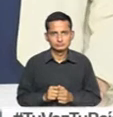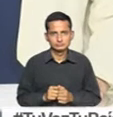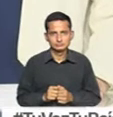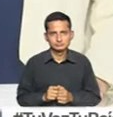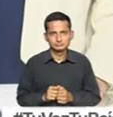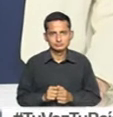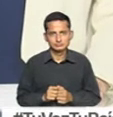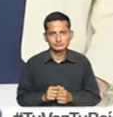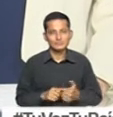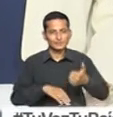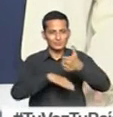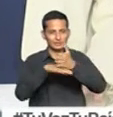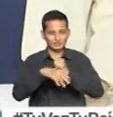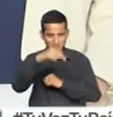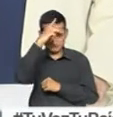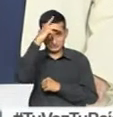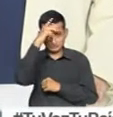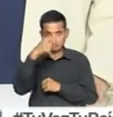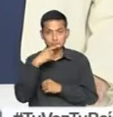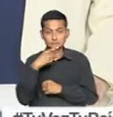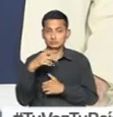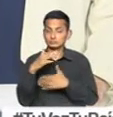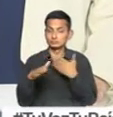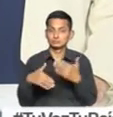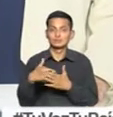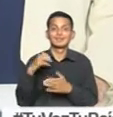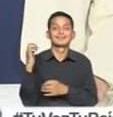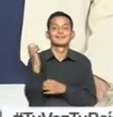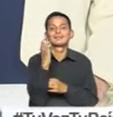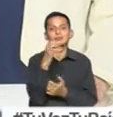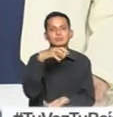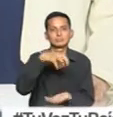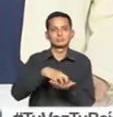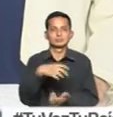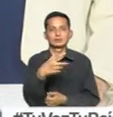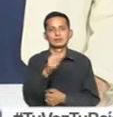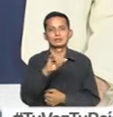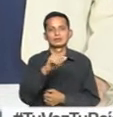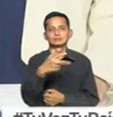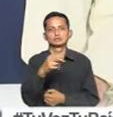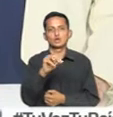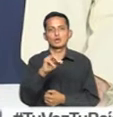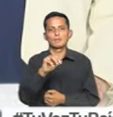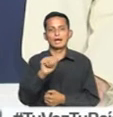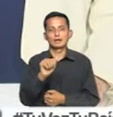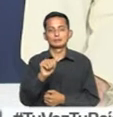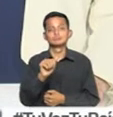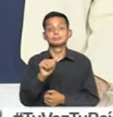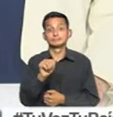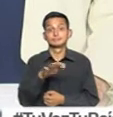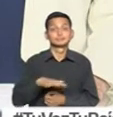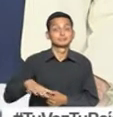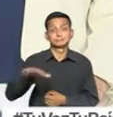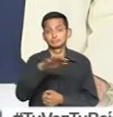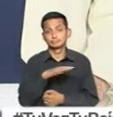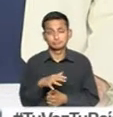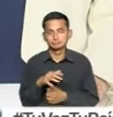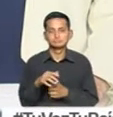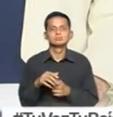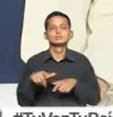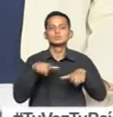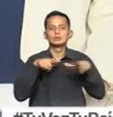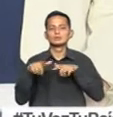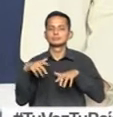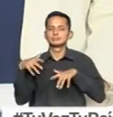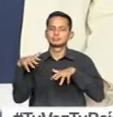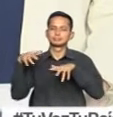Las autoridades de Perú declararon estado de emergencia en la provincia de Cayoma, en la región Arequipa, y se desplazaron a la zona